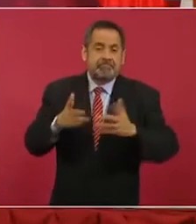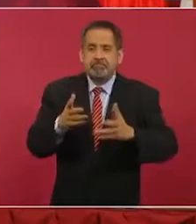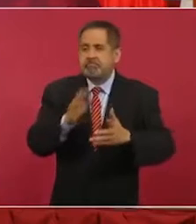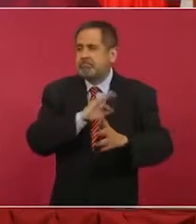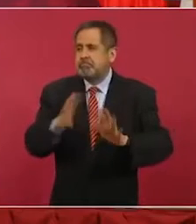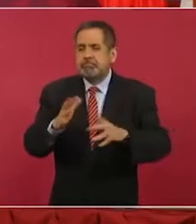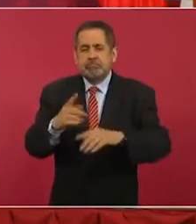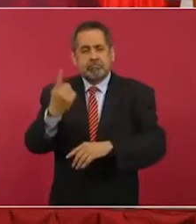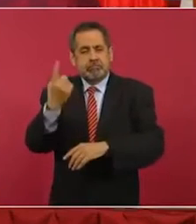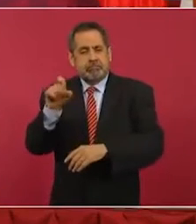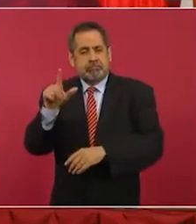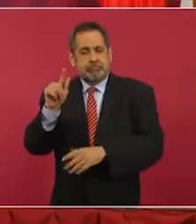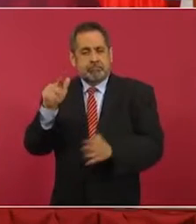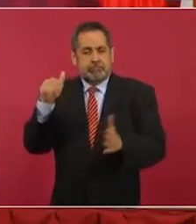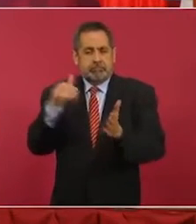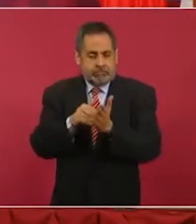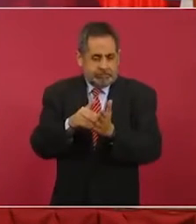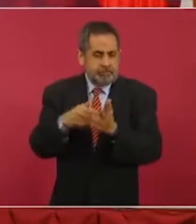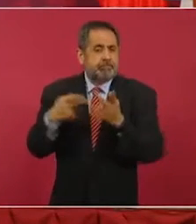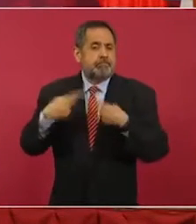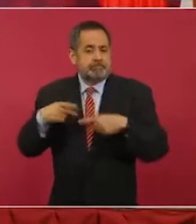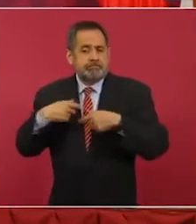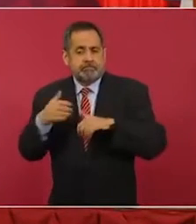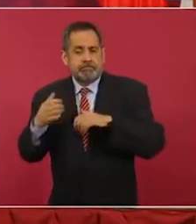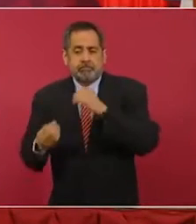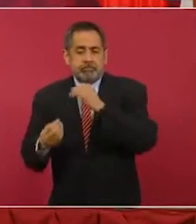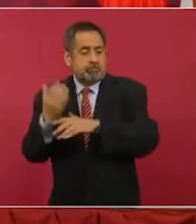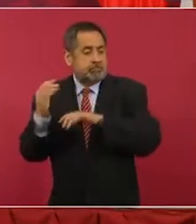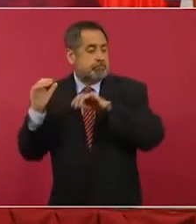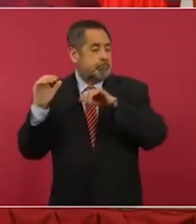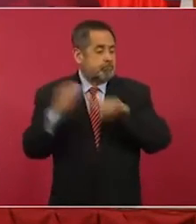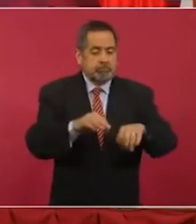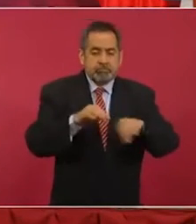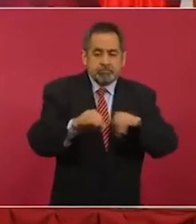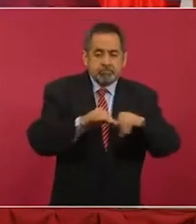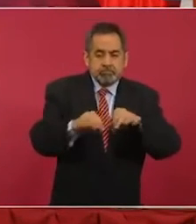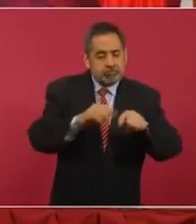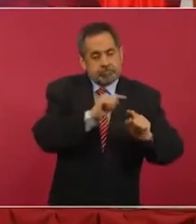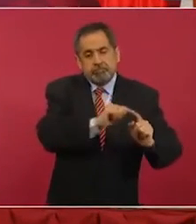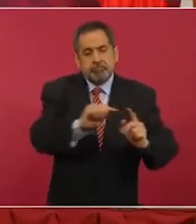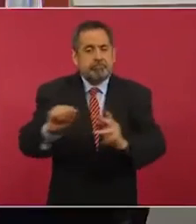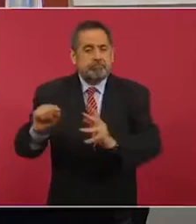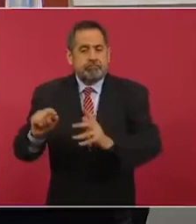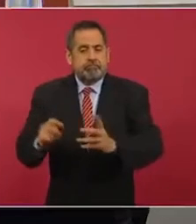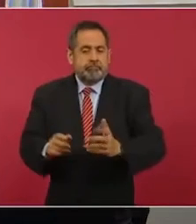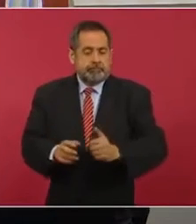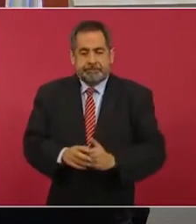alrededor de 170 mil nuevos empleos.